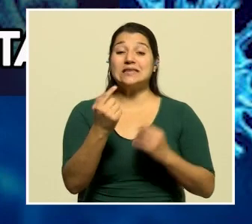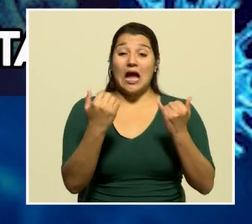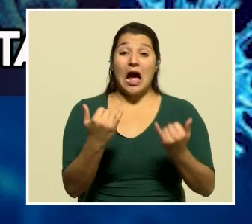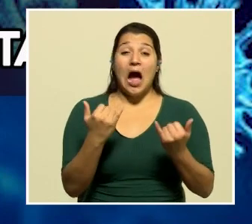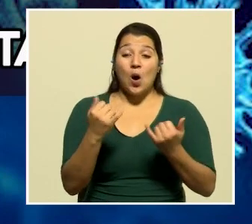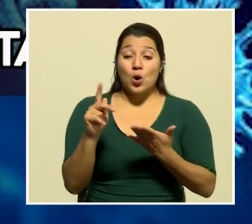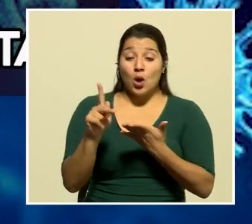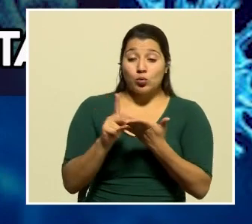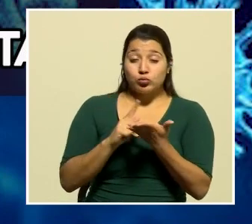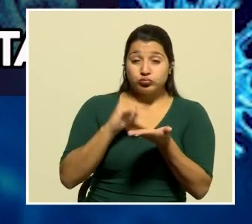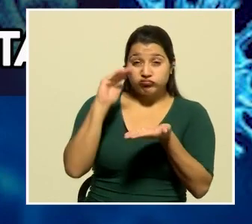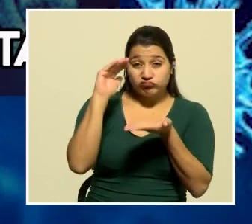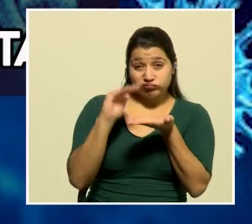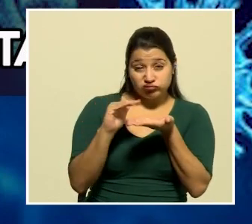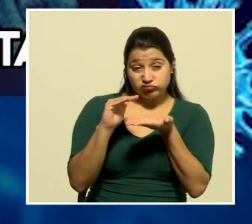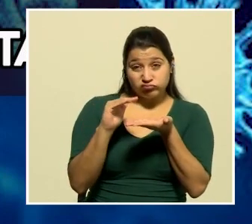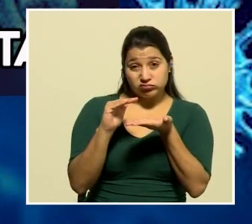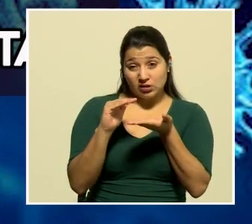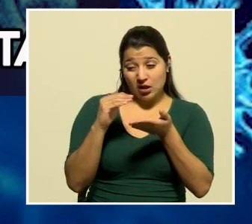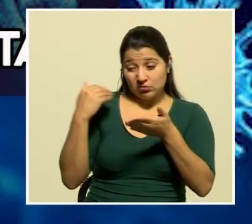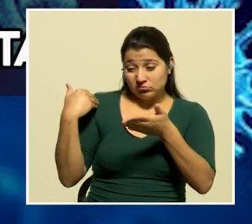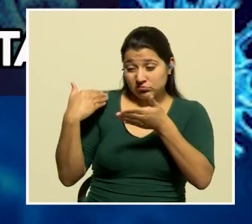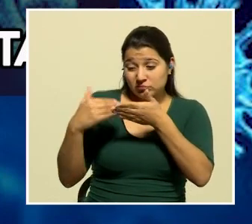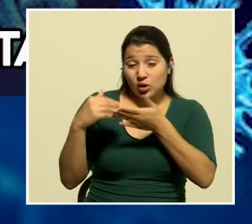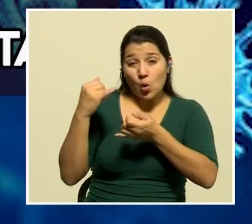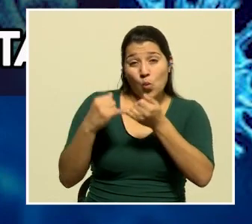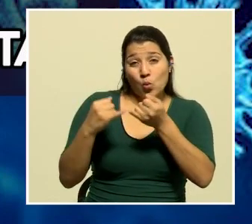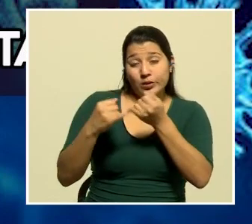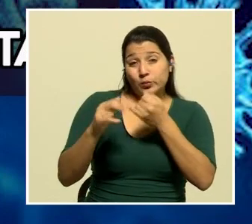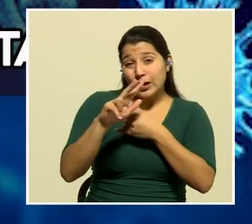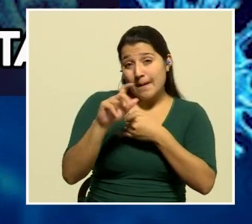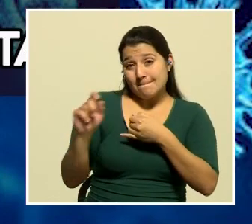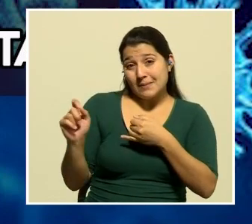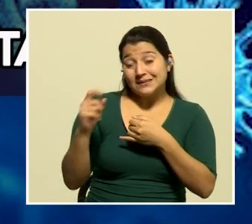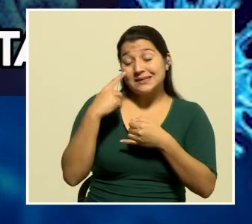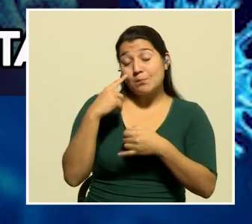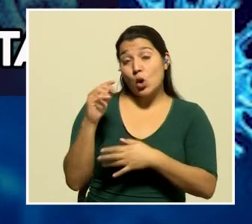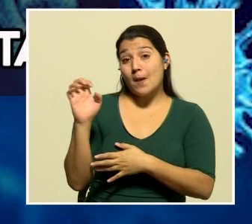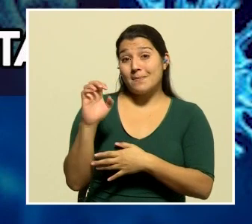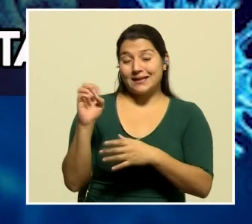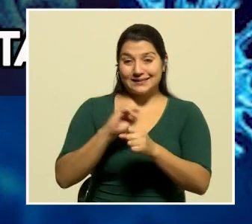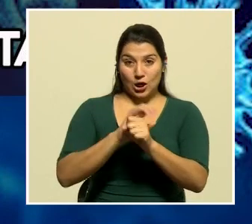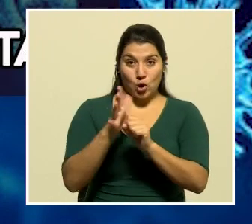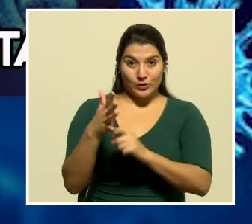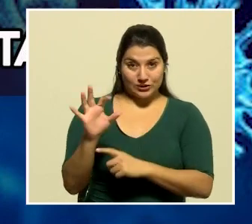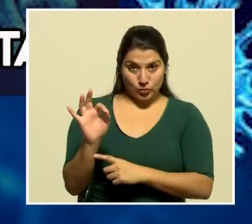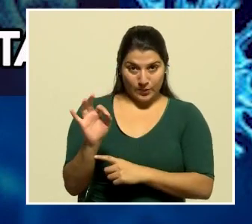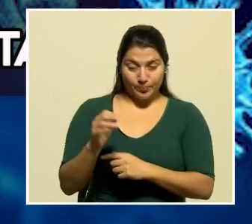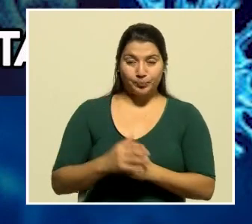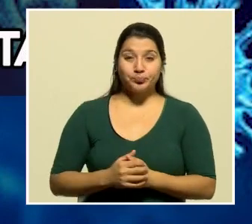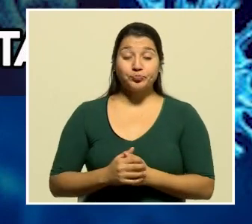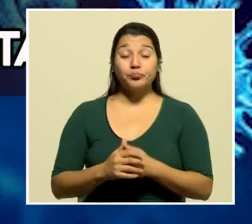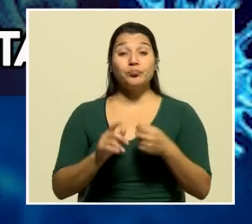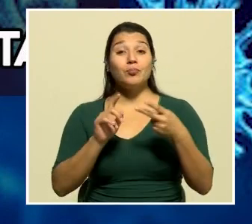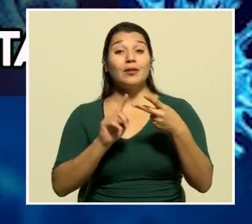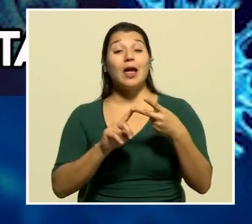ingresos durante los últimos casi 3 meses de la emergencia por COVID-19. El